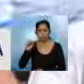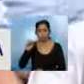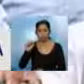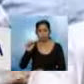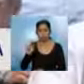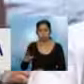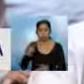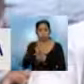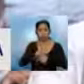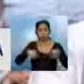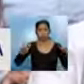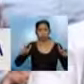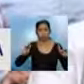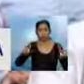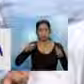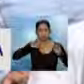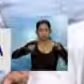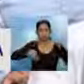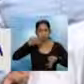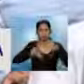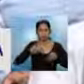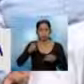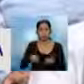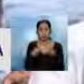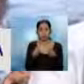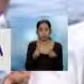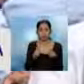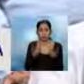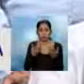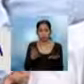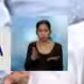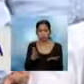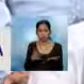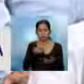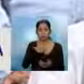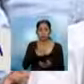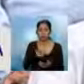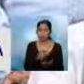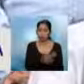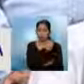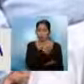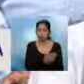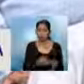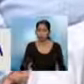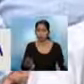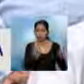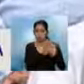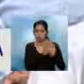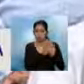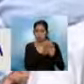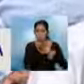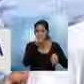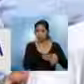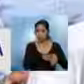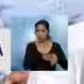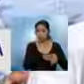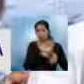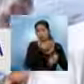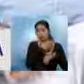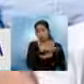de un proceso judicial en su contra. Y esto porque el caso ya habría prescrito. Esto significa que pasó suficiente tiempo. El juzgado